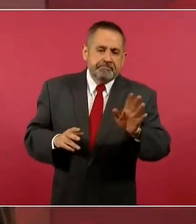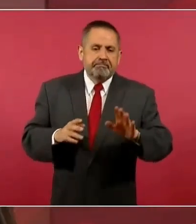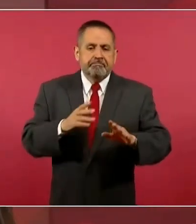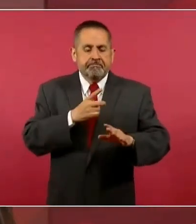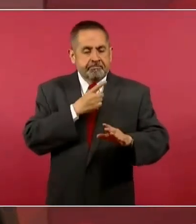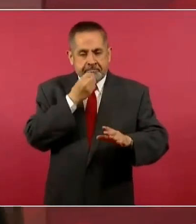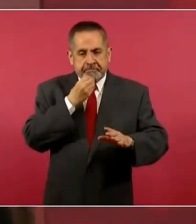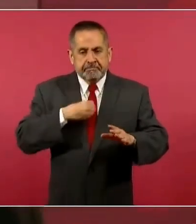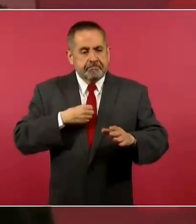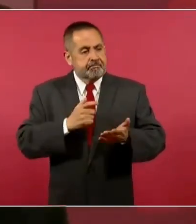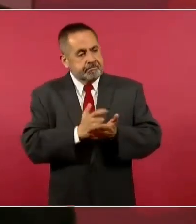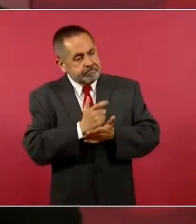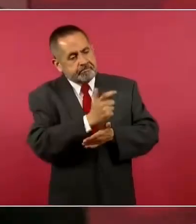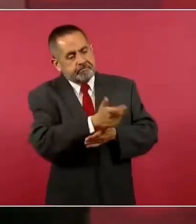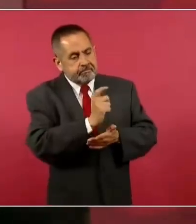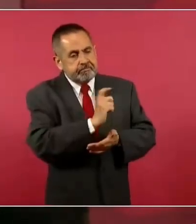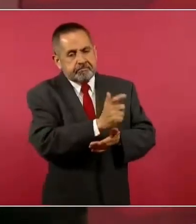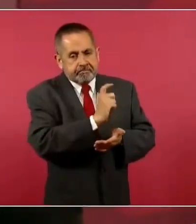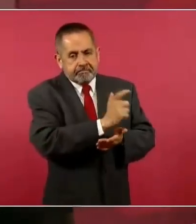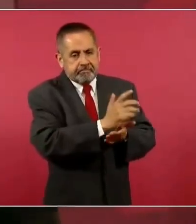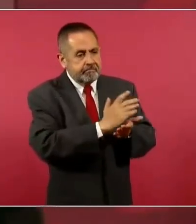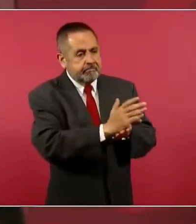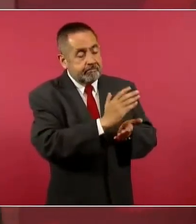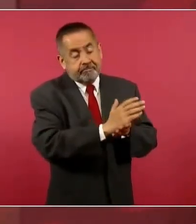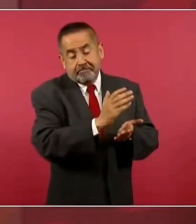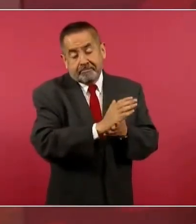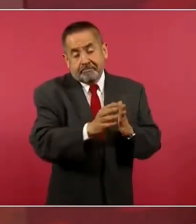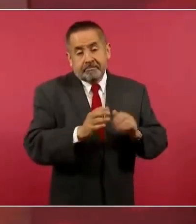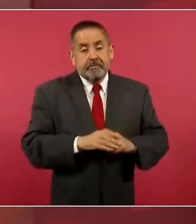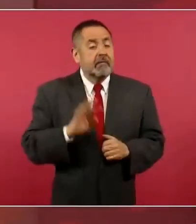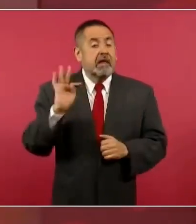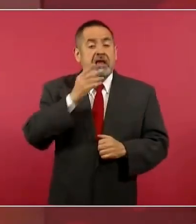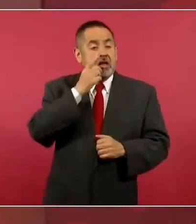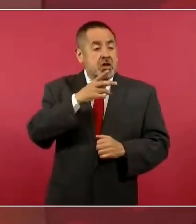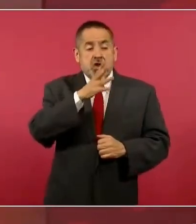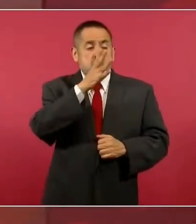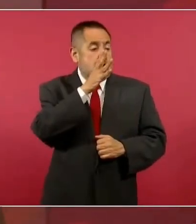si la declaramos impagable.